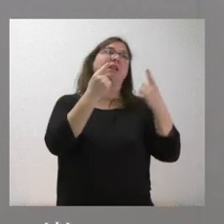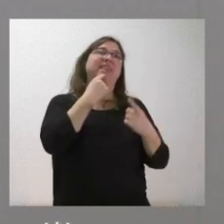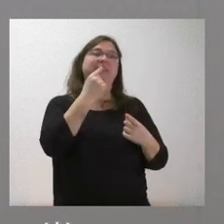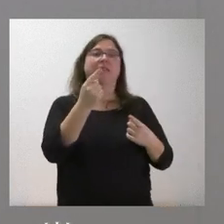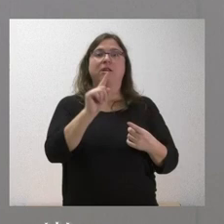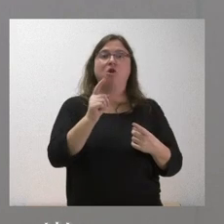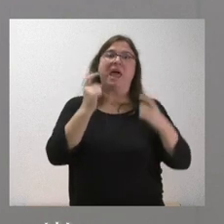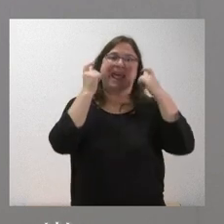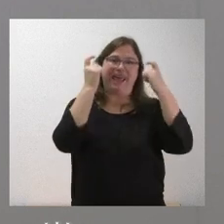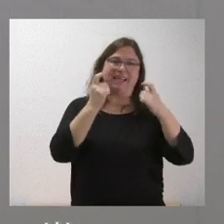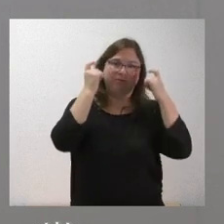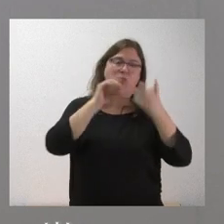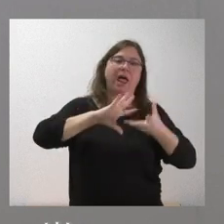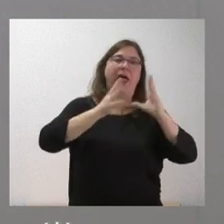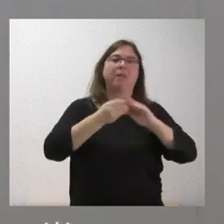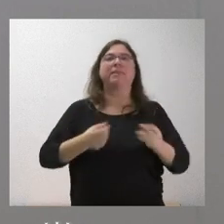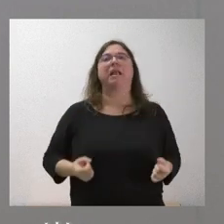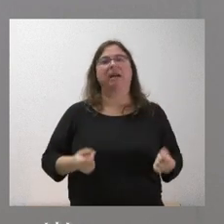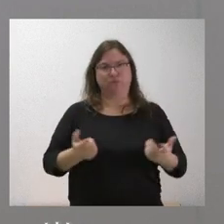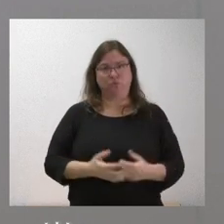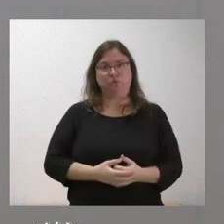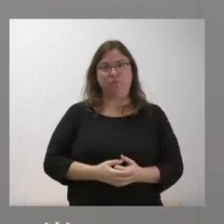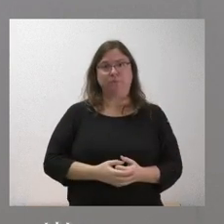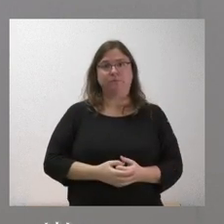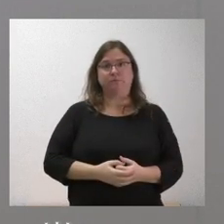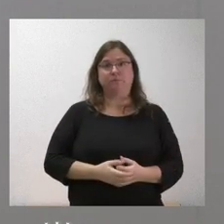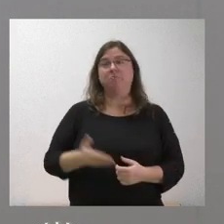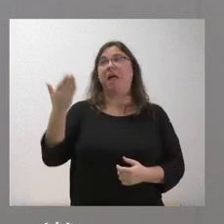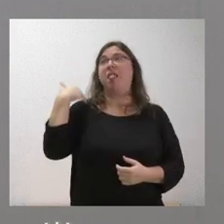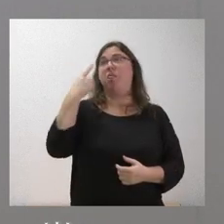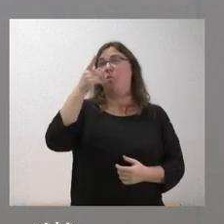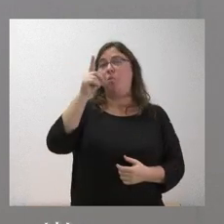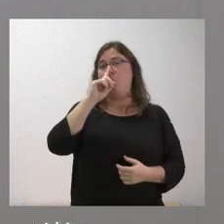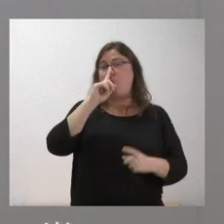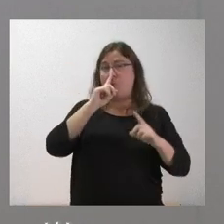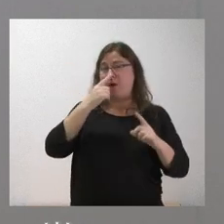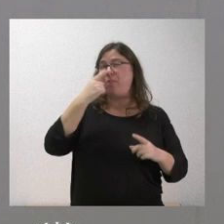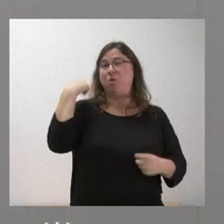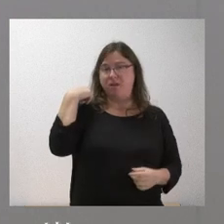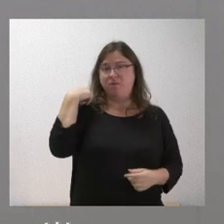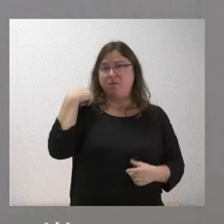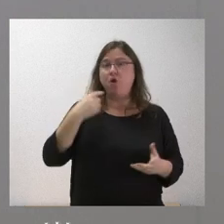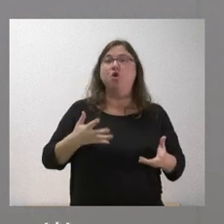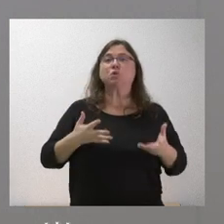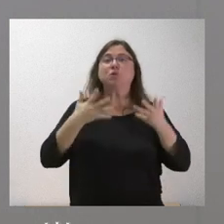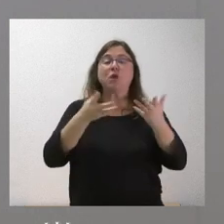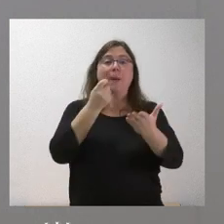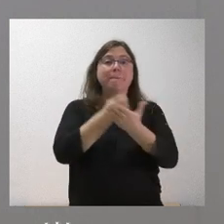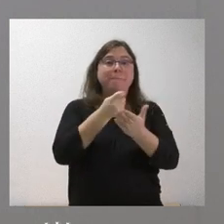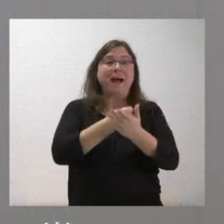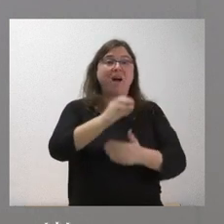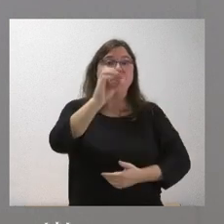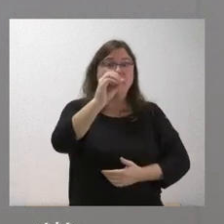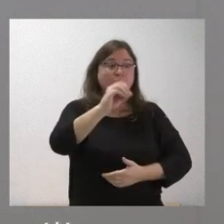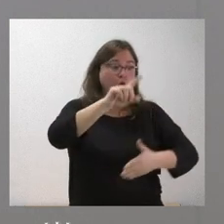de hacer un esfuerzo de ajustar algunos gastos que se pueden hacer es que hace un año se ofreció la posibilidad de pagar cero por el alquiler de